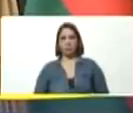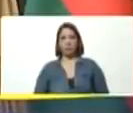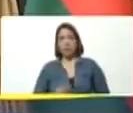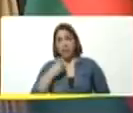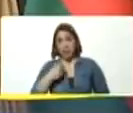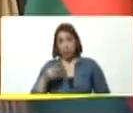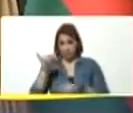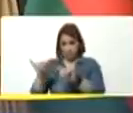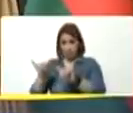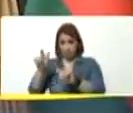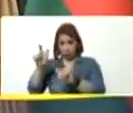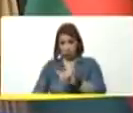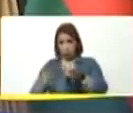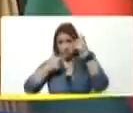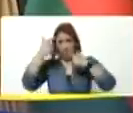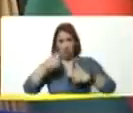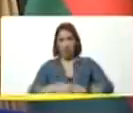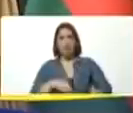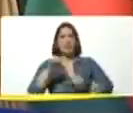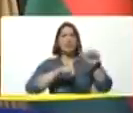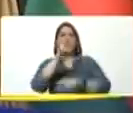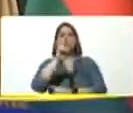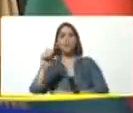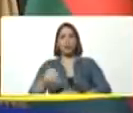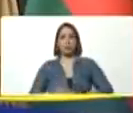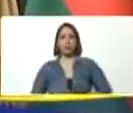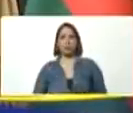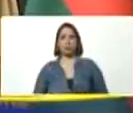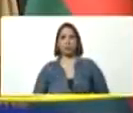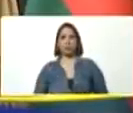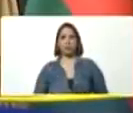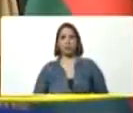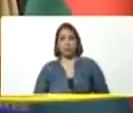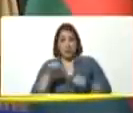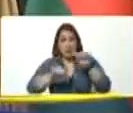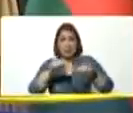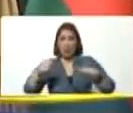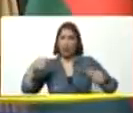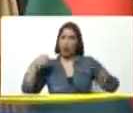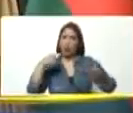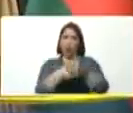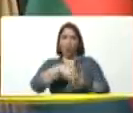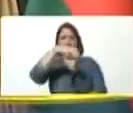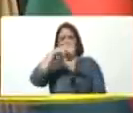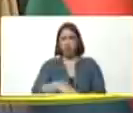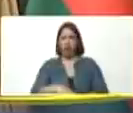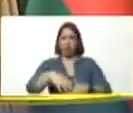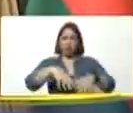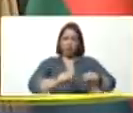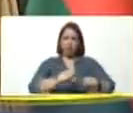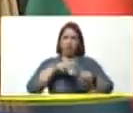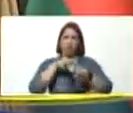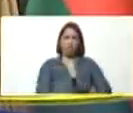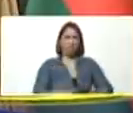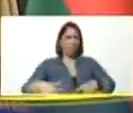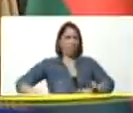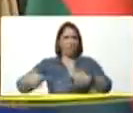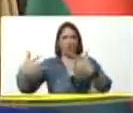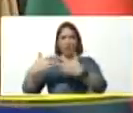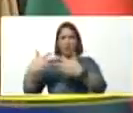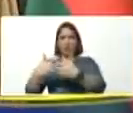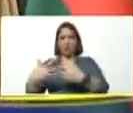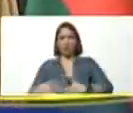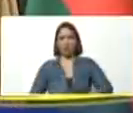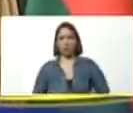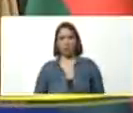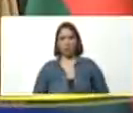dijo, el siglo XX fue el siglo de los golpes de Estado, las invasiones, las guerras,